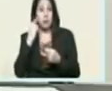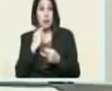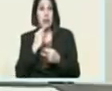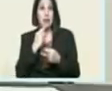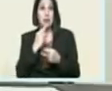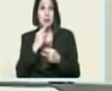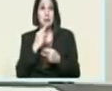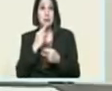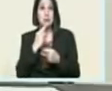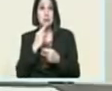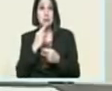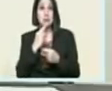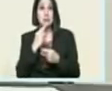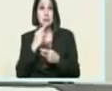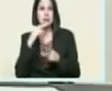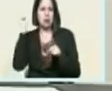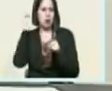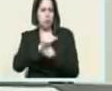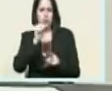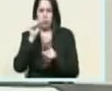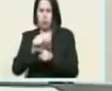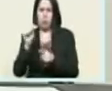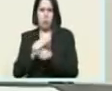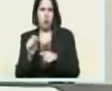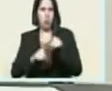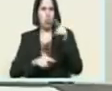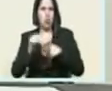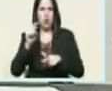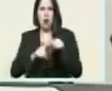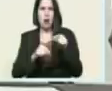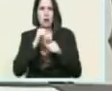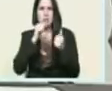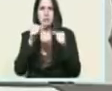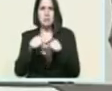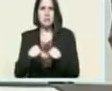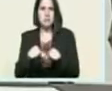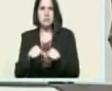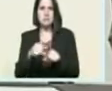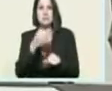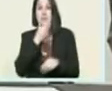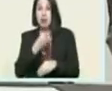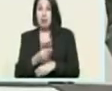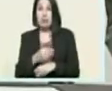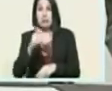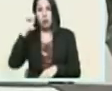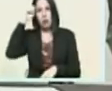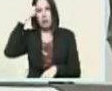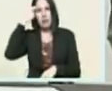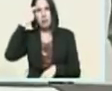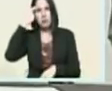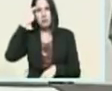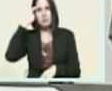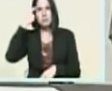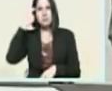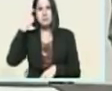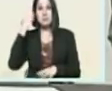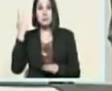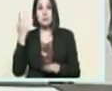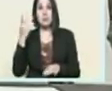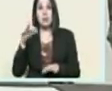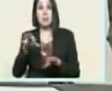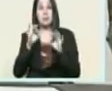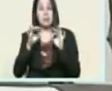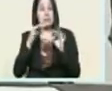desarrollo, cuando venzamos todos estos factores, estas navidades las recordaremos con